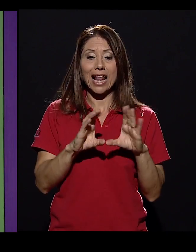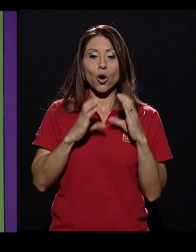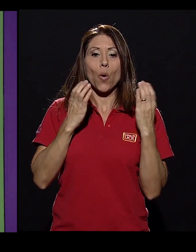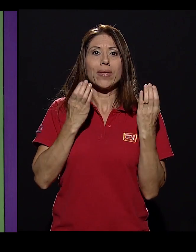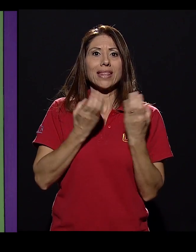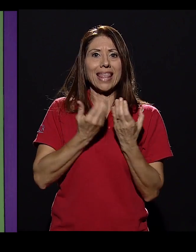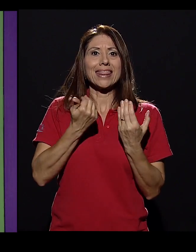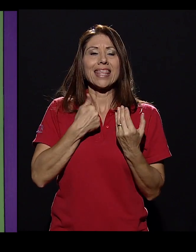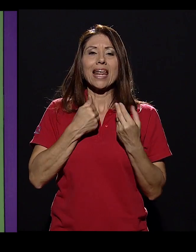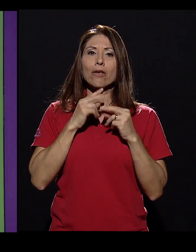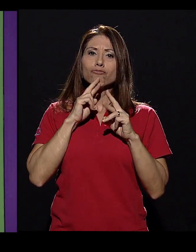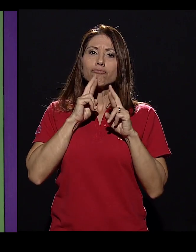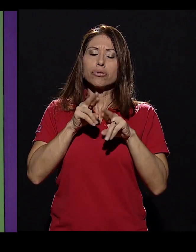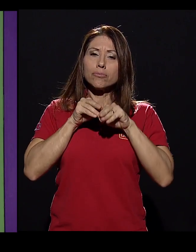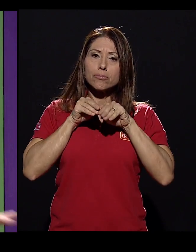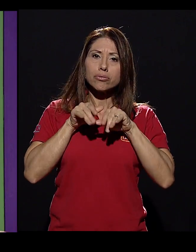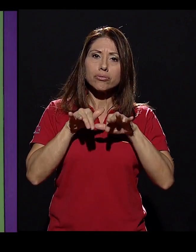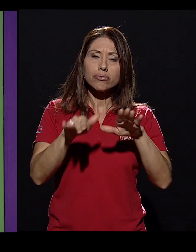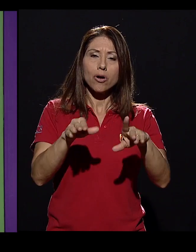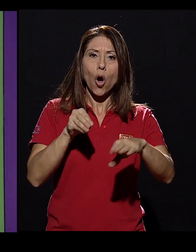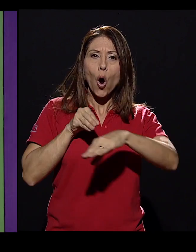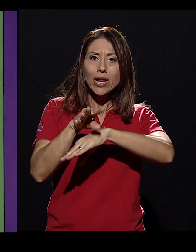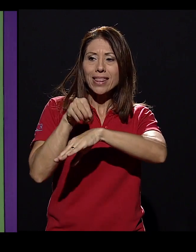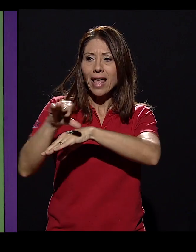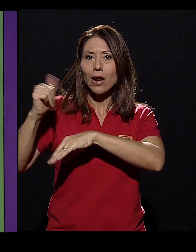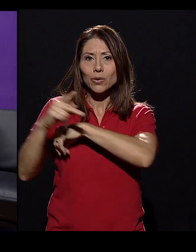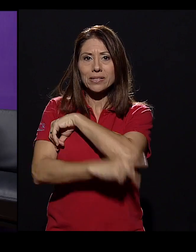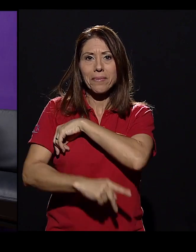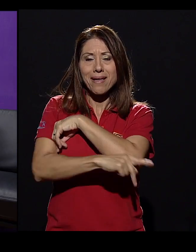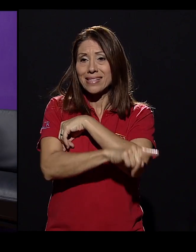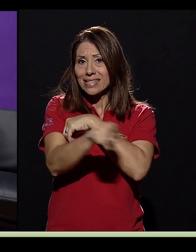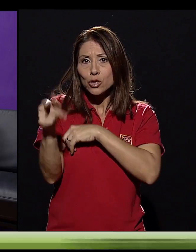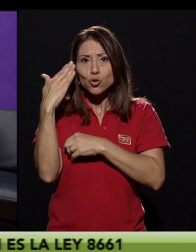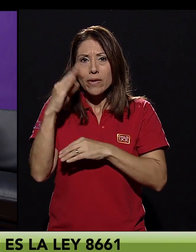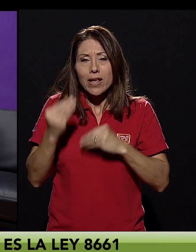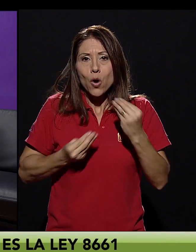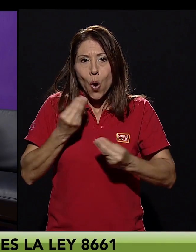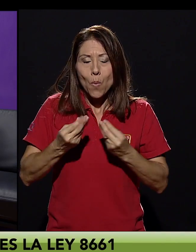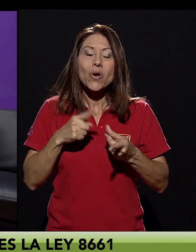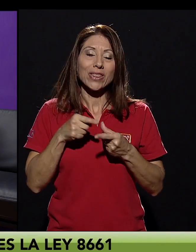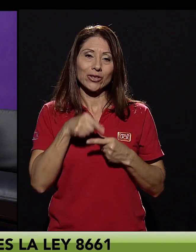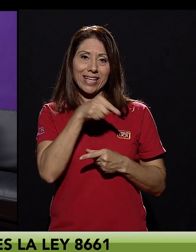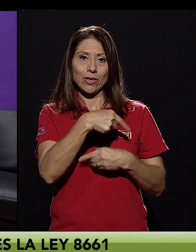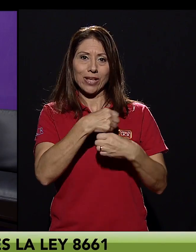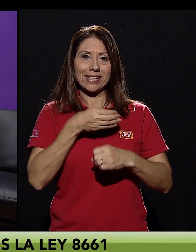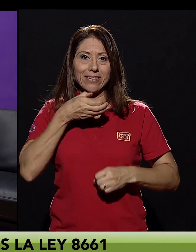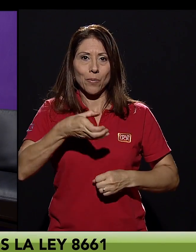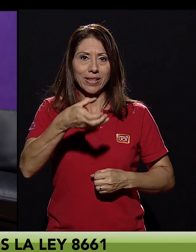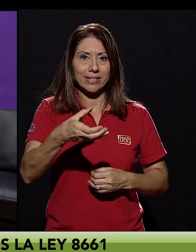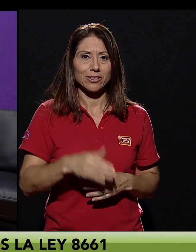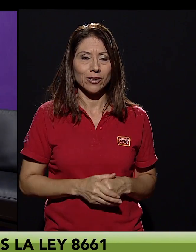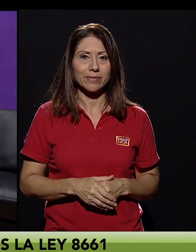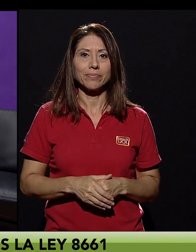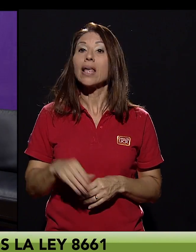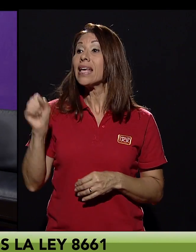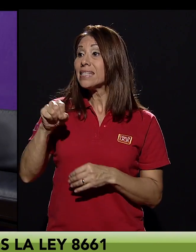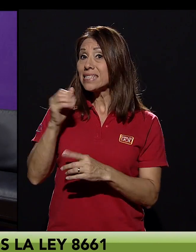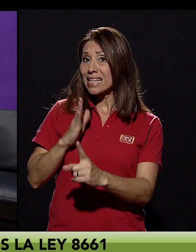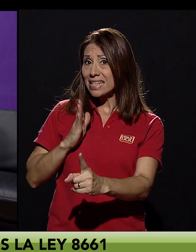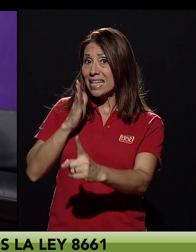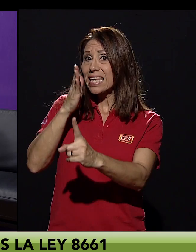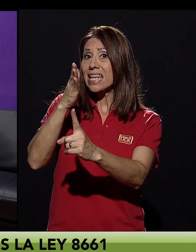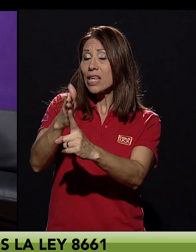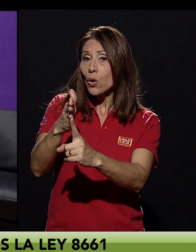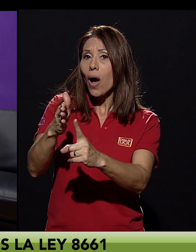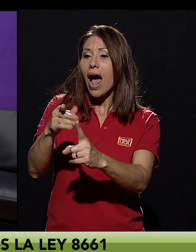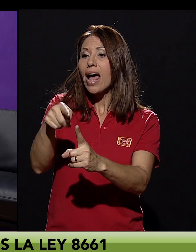para orientar a todas las naciones que no tenían idea de cómo entrar. Entonces, de alguna manera también hacen este tipo de recomendaciones. Sí, que va dirigido a quienes no sabían cómo hacerlo,